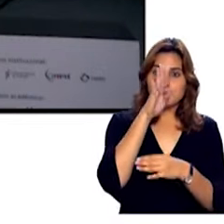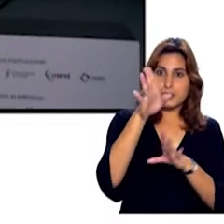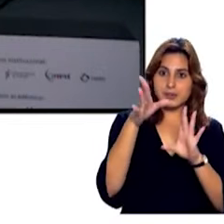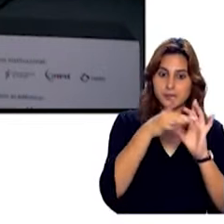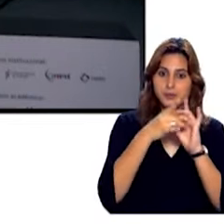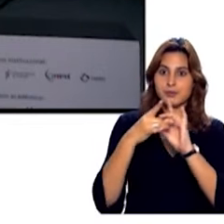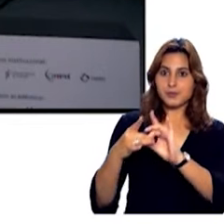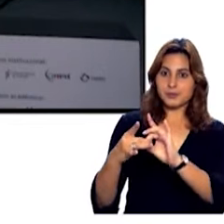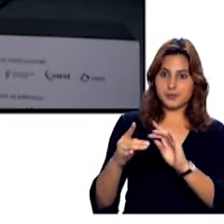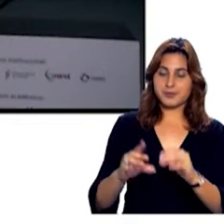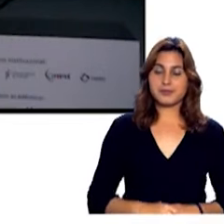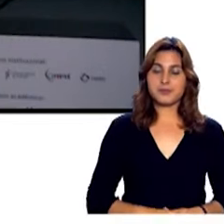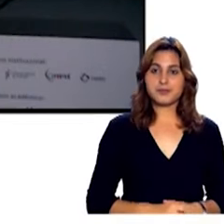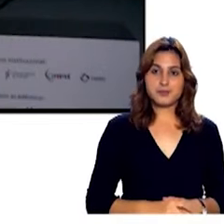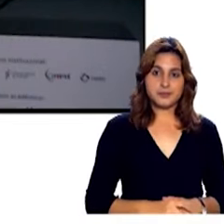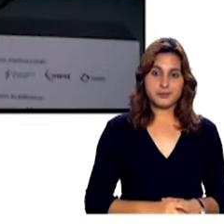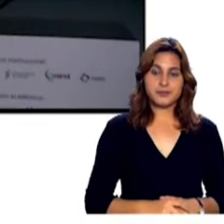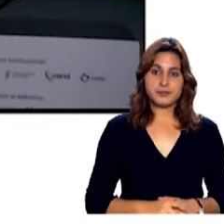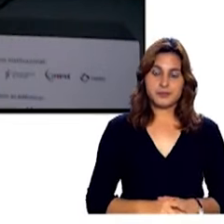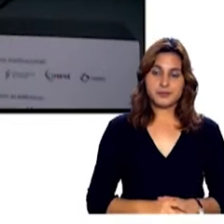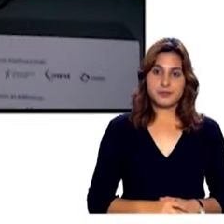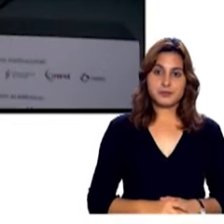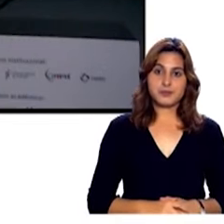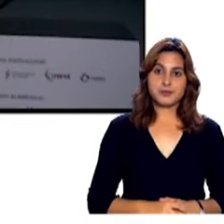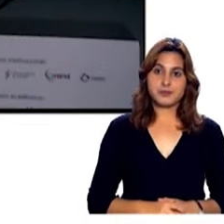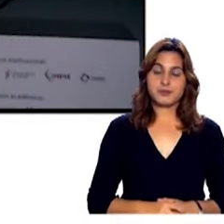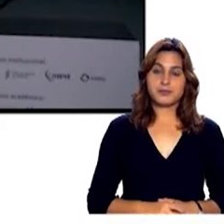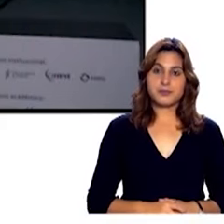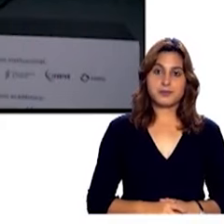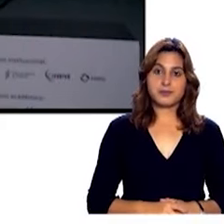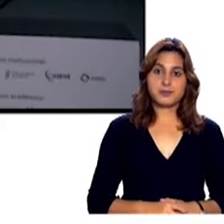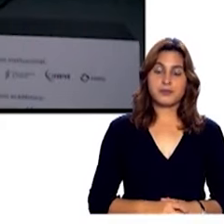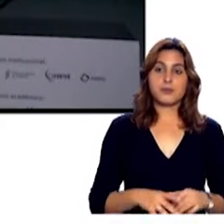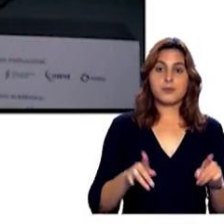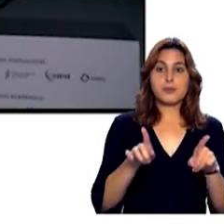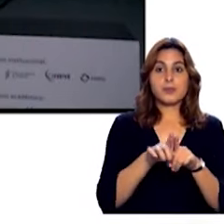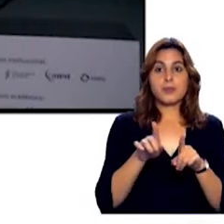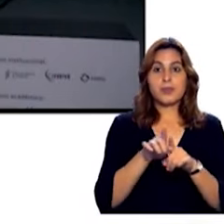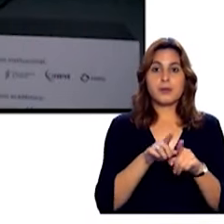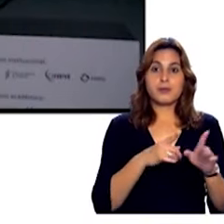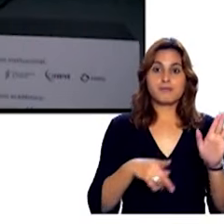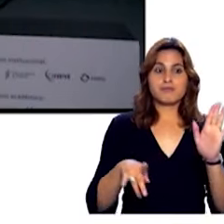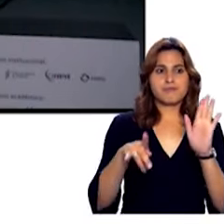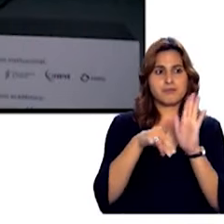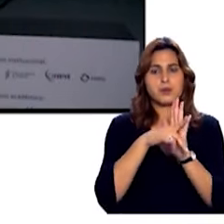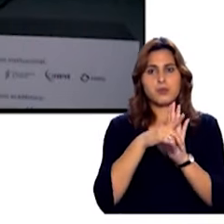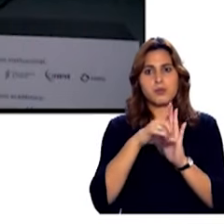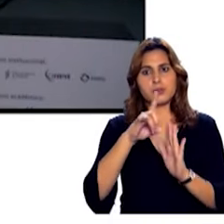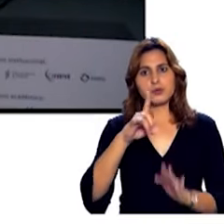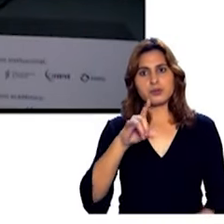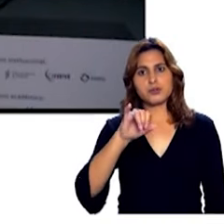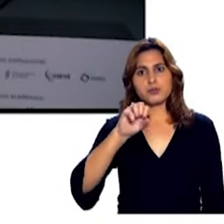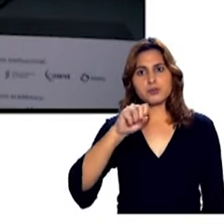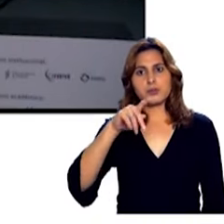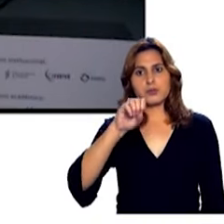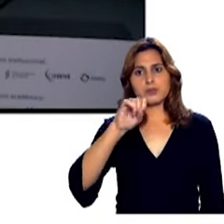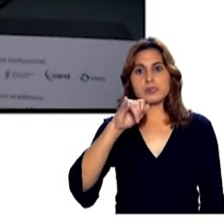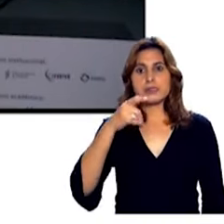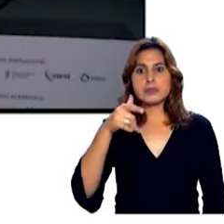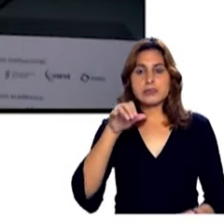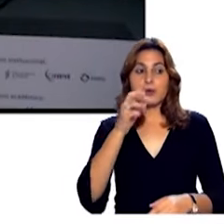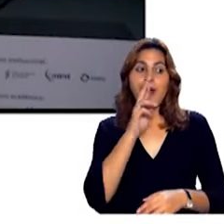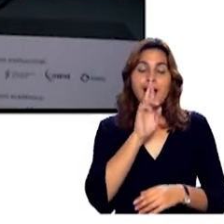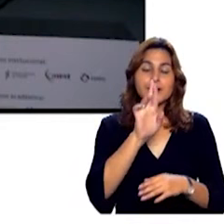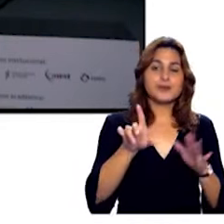se la circ que la propia exposición de motivos de la Ley se dijo nada Hay que repugne más al